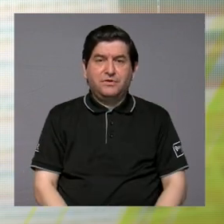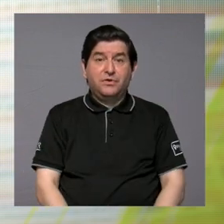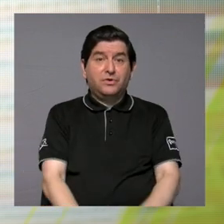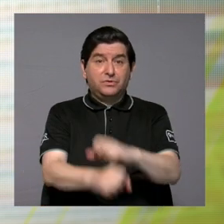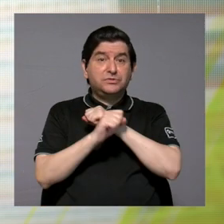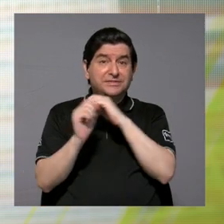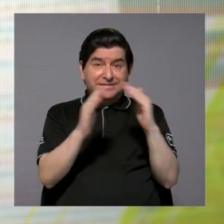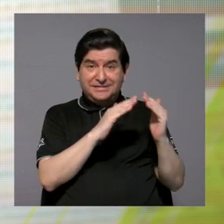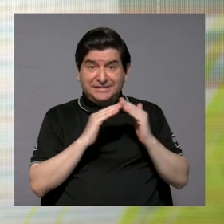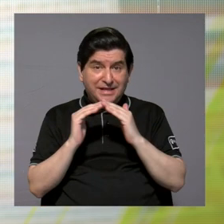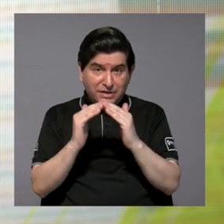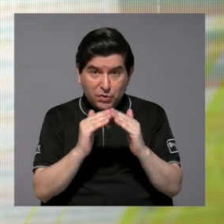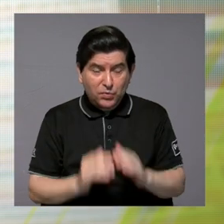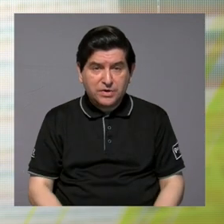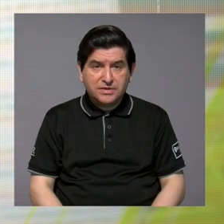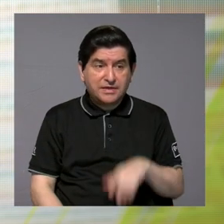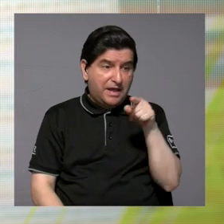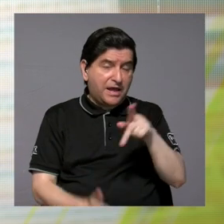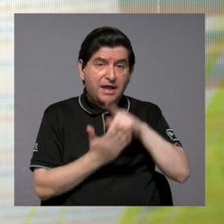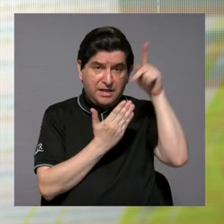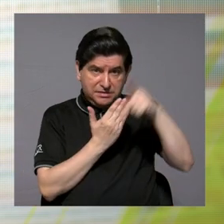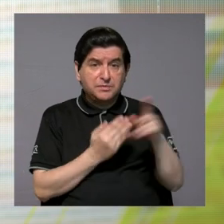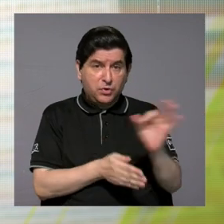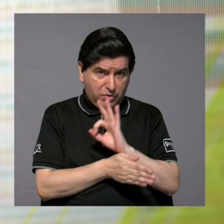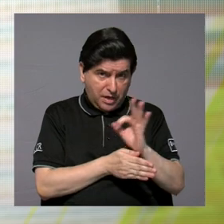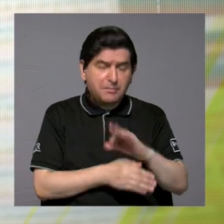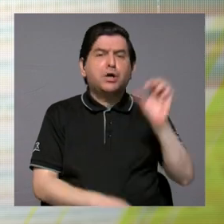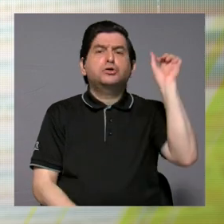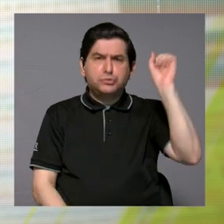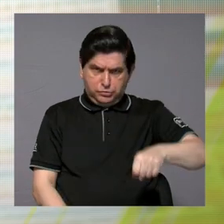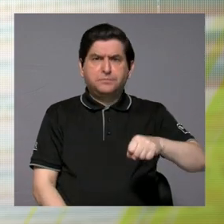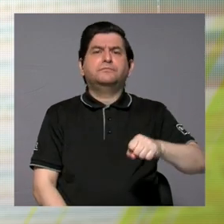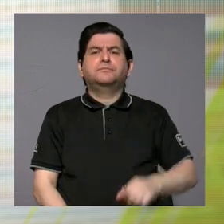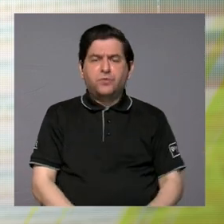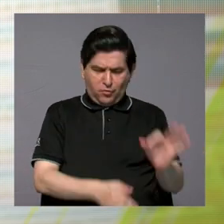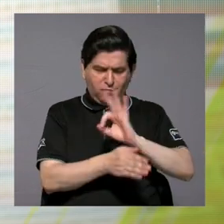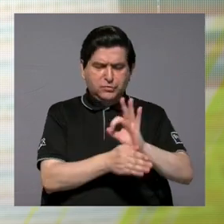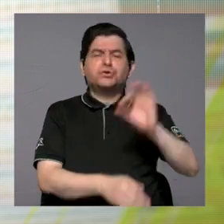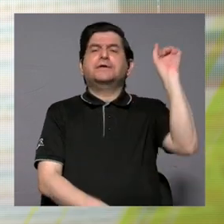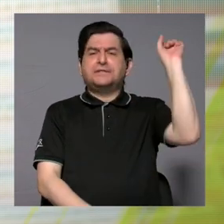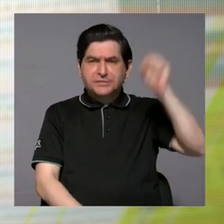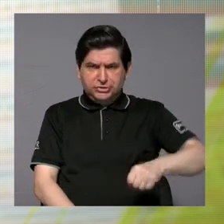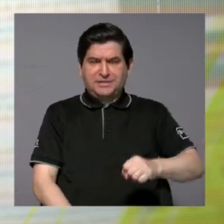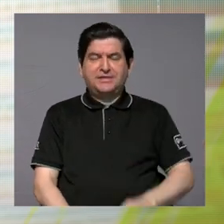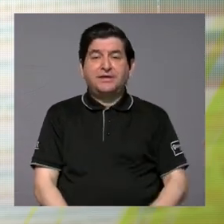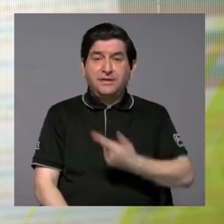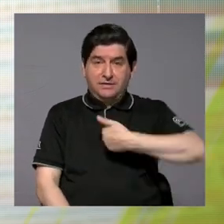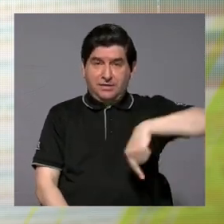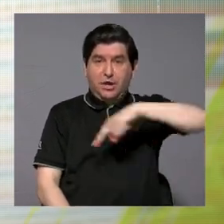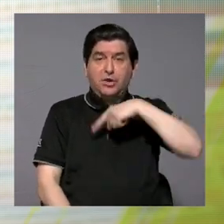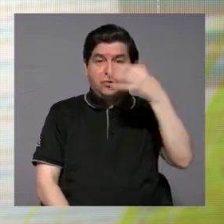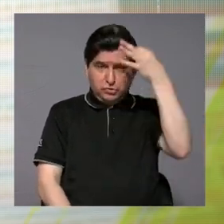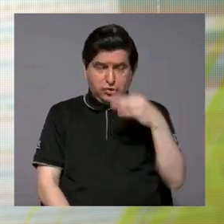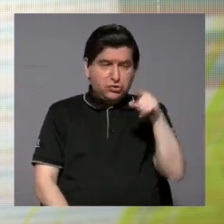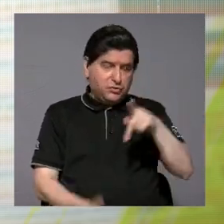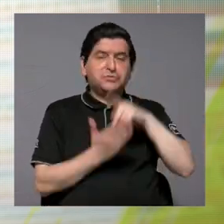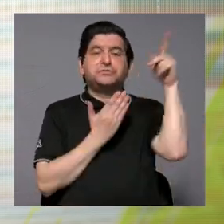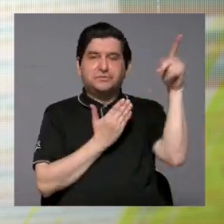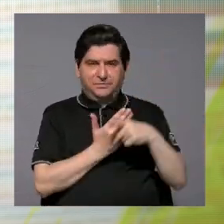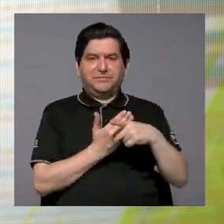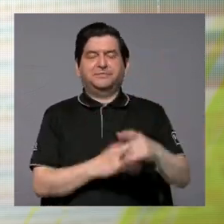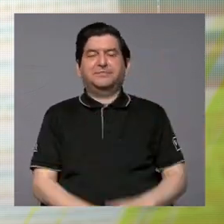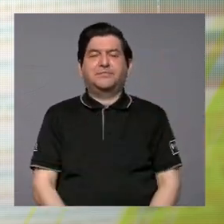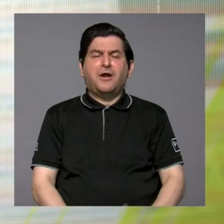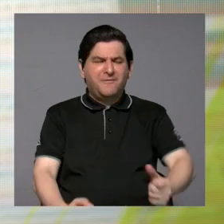seguridad comunitaria ese programa funciona sí funciona sí funciona y creemos en ese programa